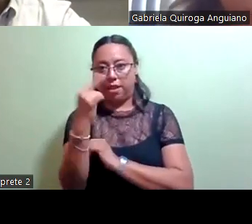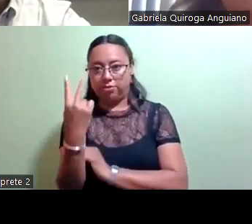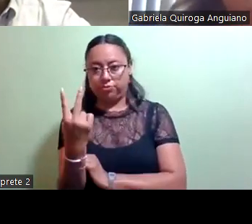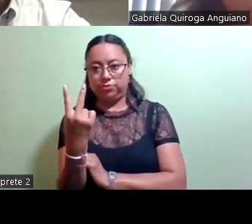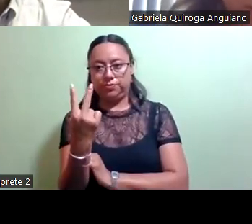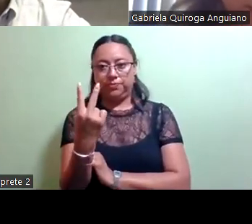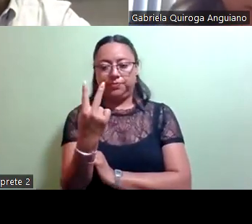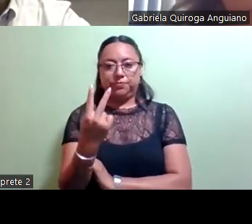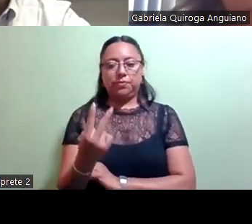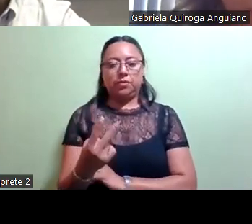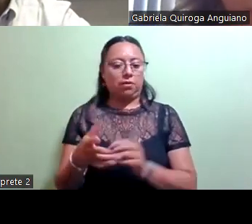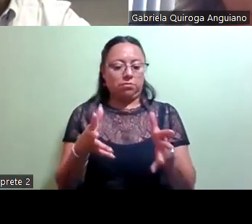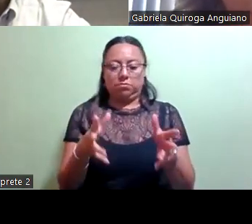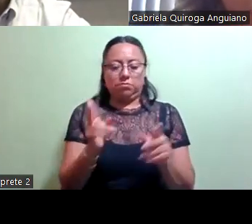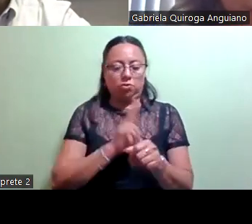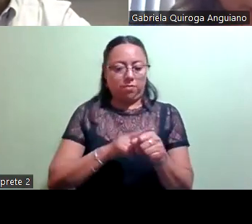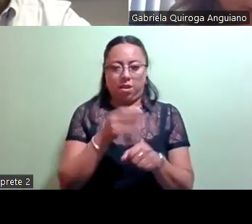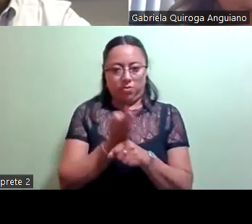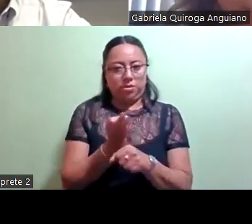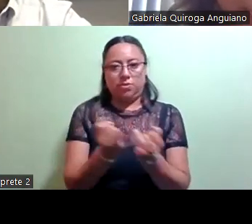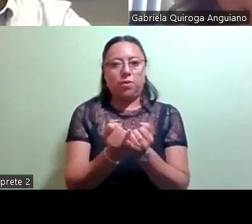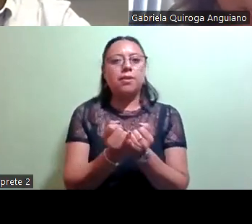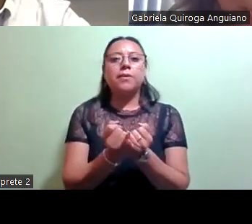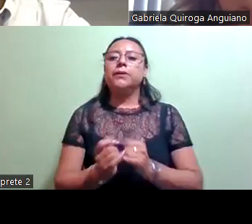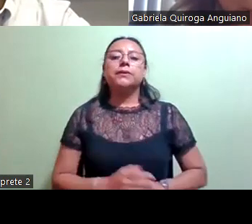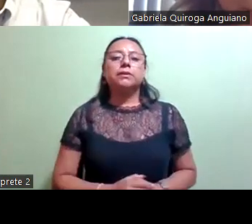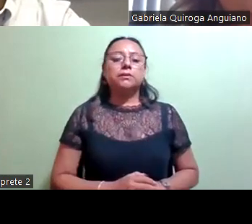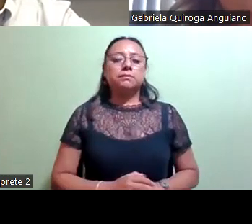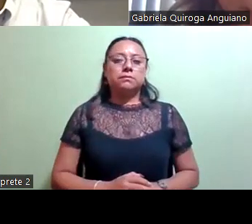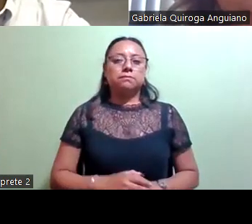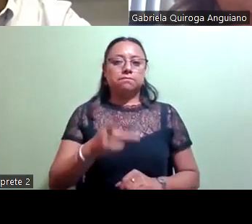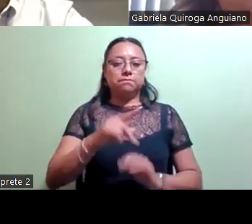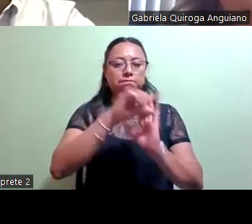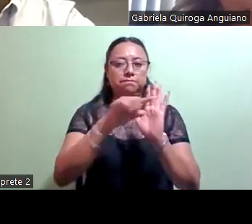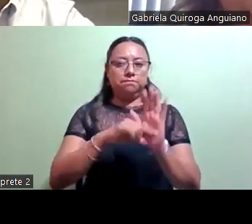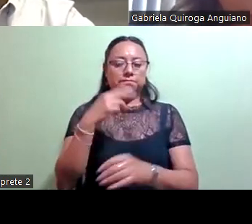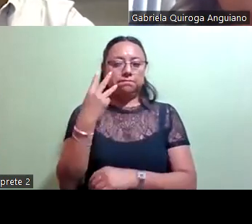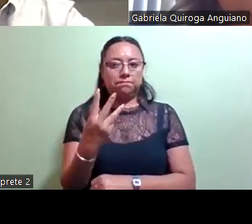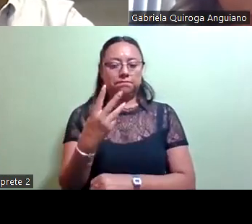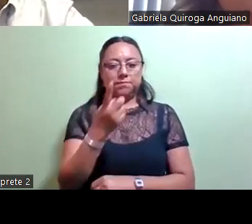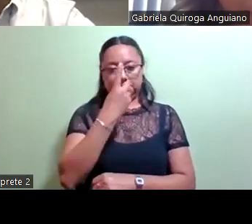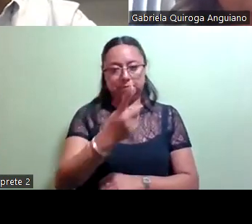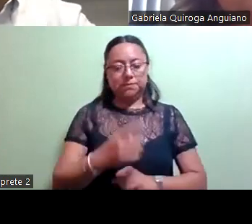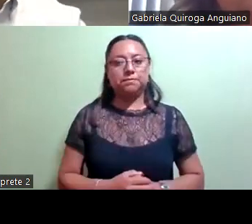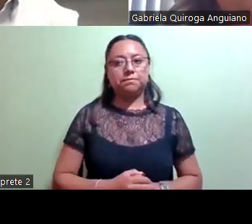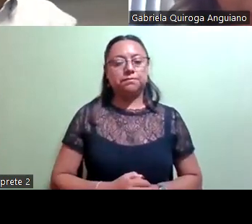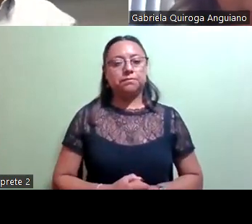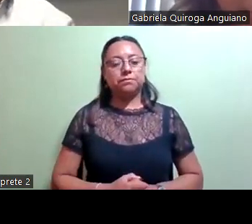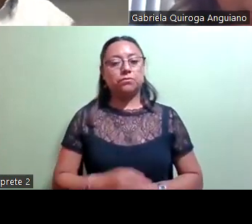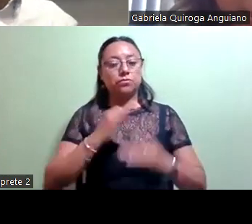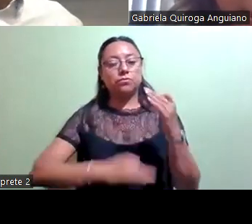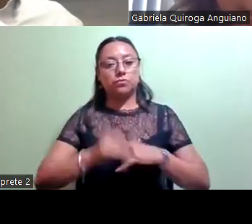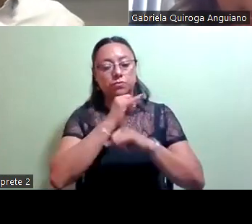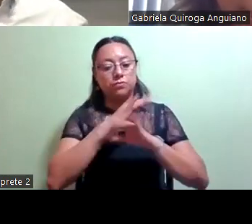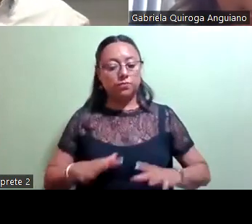queda como está actualmente. La fracción 3 diría los datos que permitan